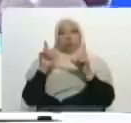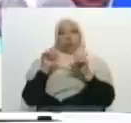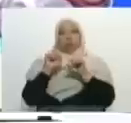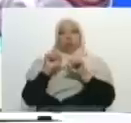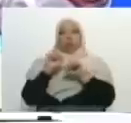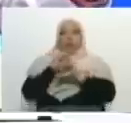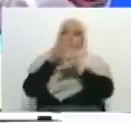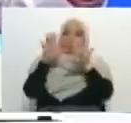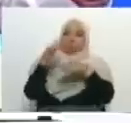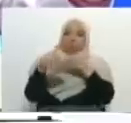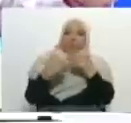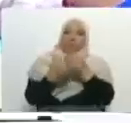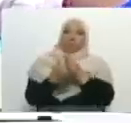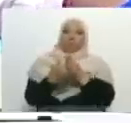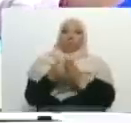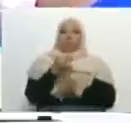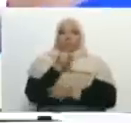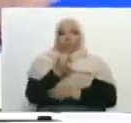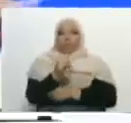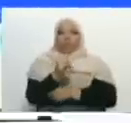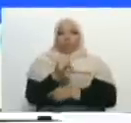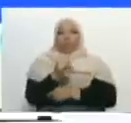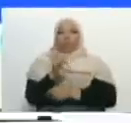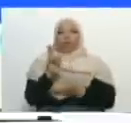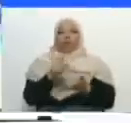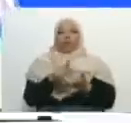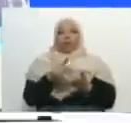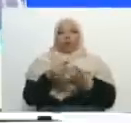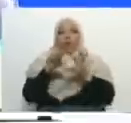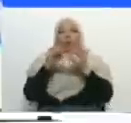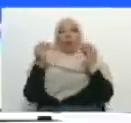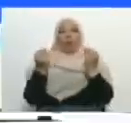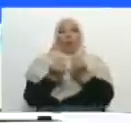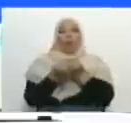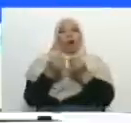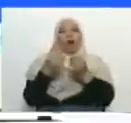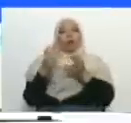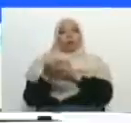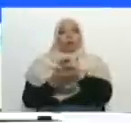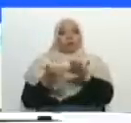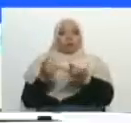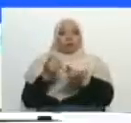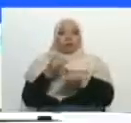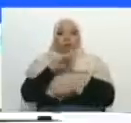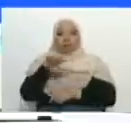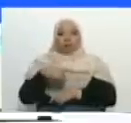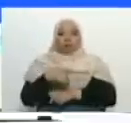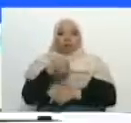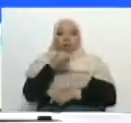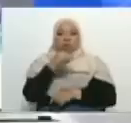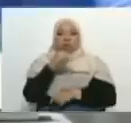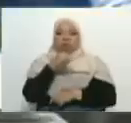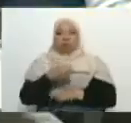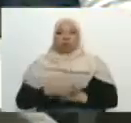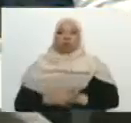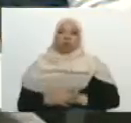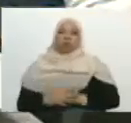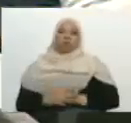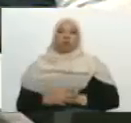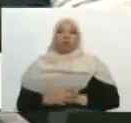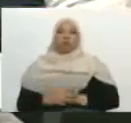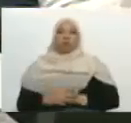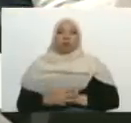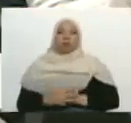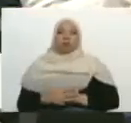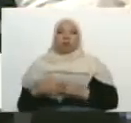amplia, amplia, que le dan a una organización criminal para que negocie,